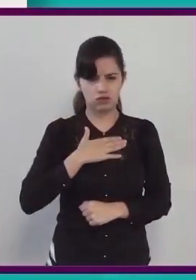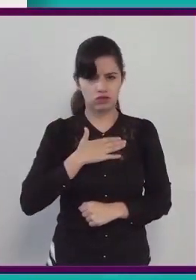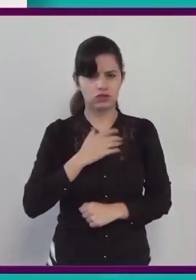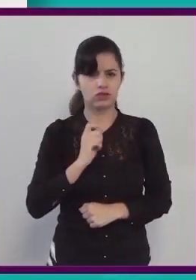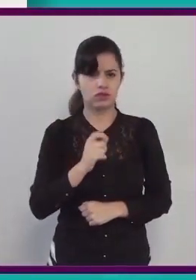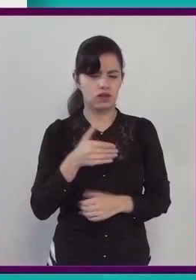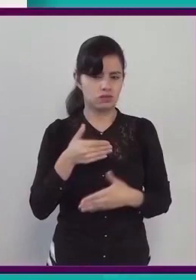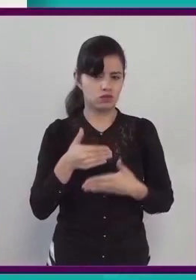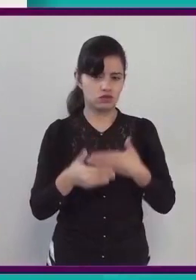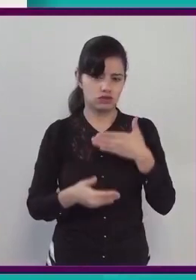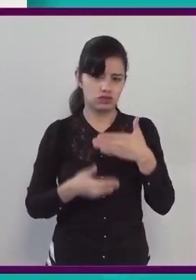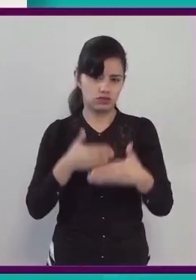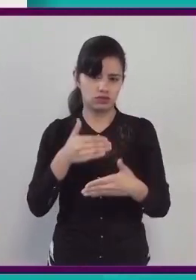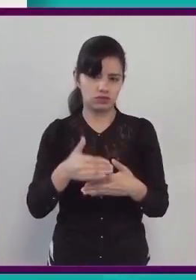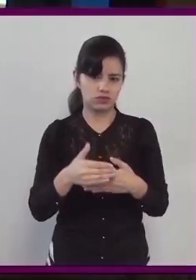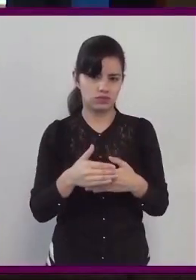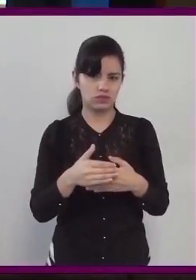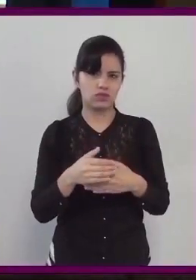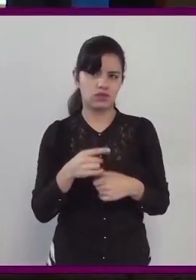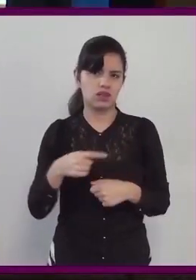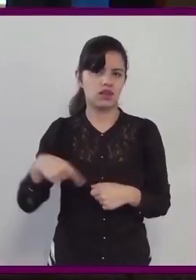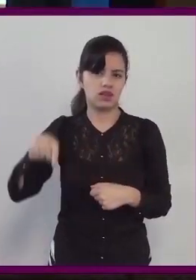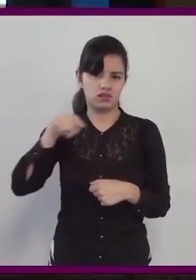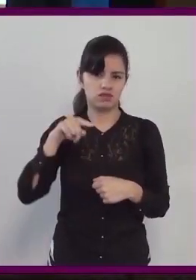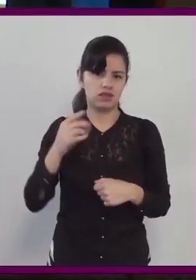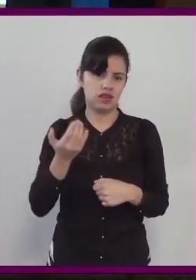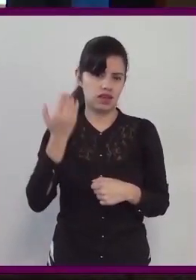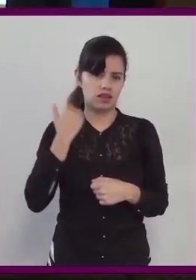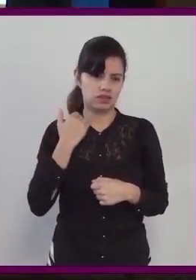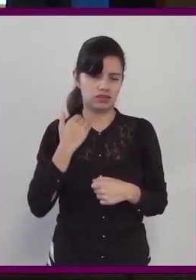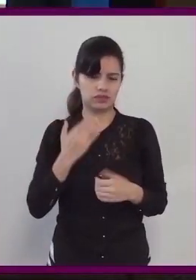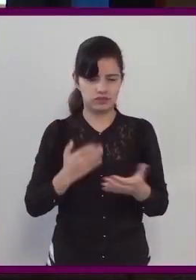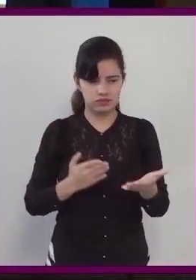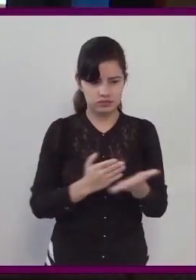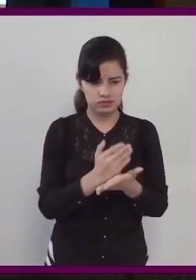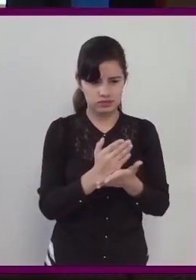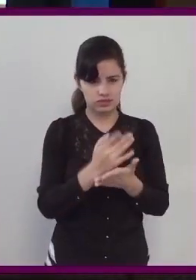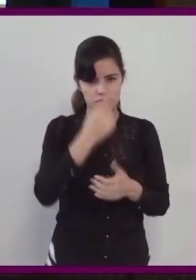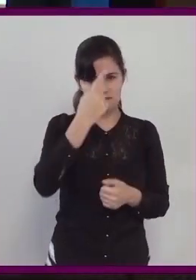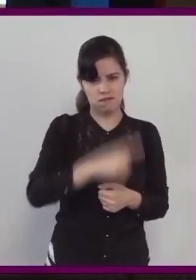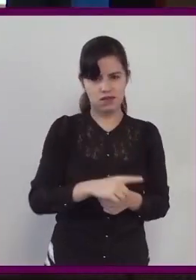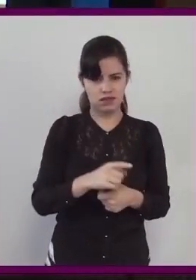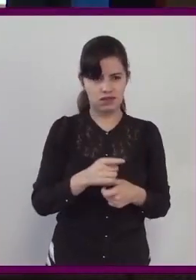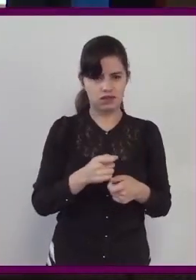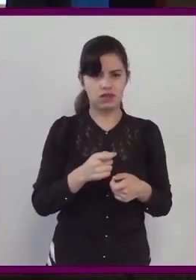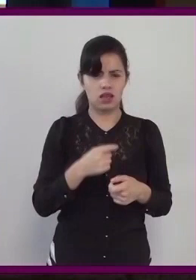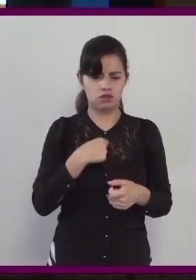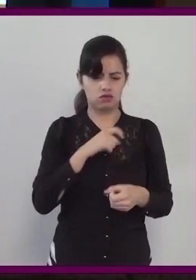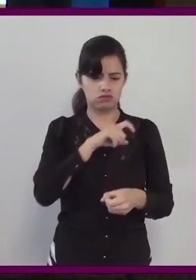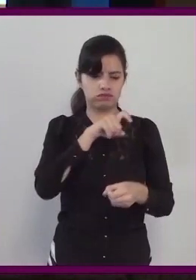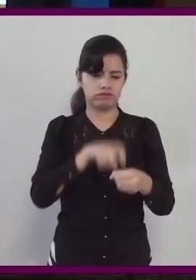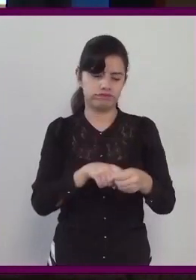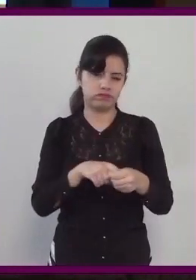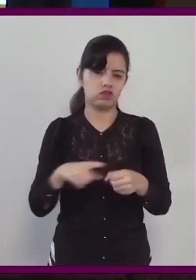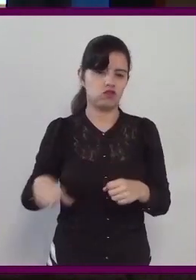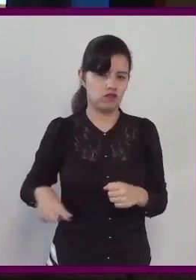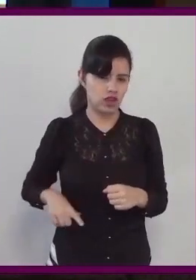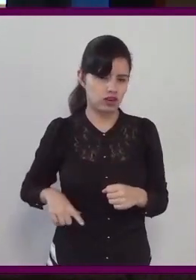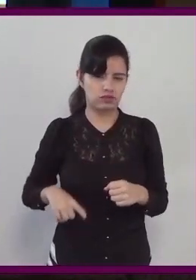Geográficamente no tienen nada en común, ¿no? Y entonces creo que sí, el ser mexicano es el resultado de un